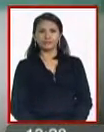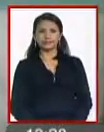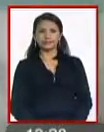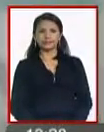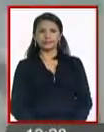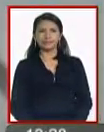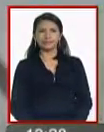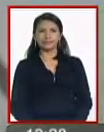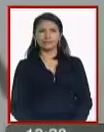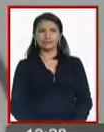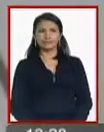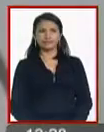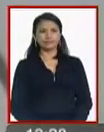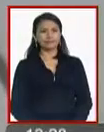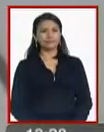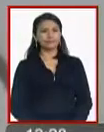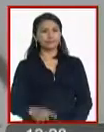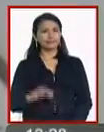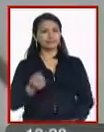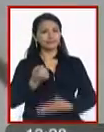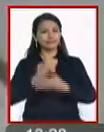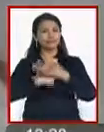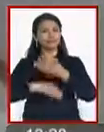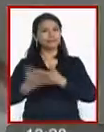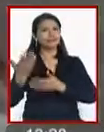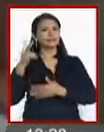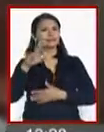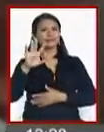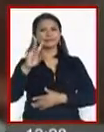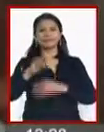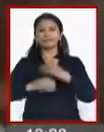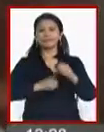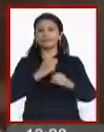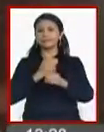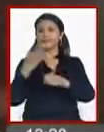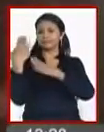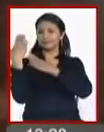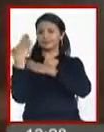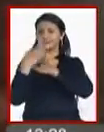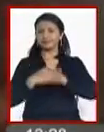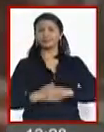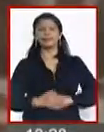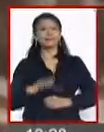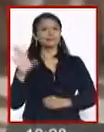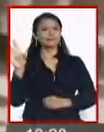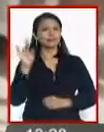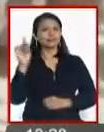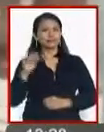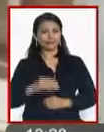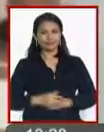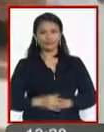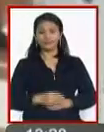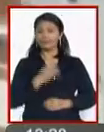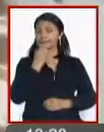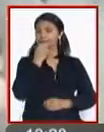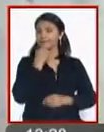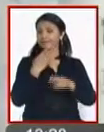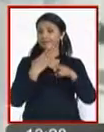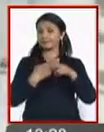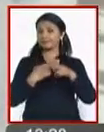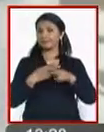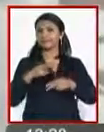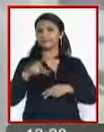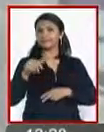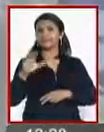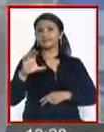imaginaste. Francisca Miranda nació hace 37 años en la ciudad de Santa Cruz de la Sierra, Bolivia. Cariñosamente